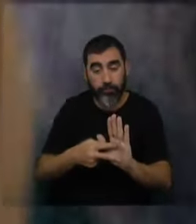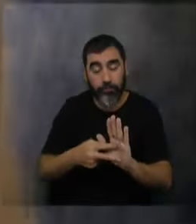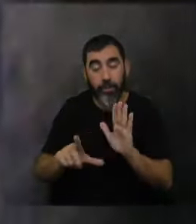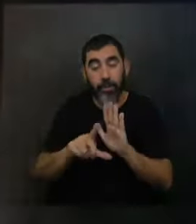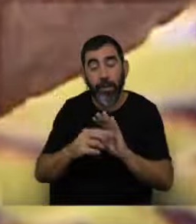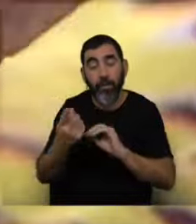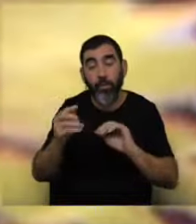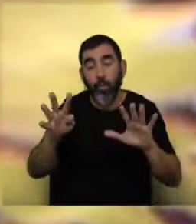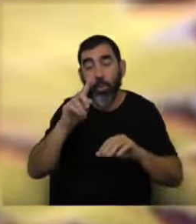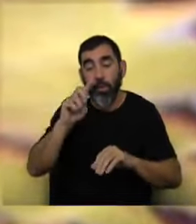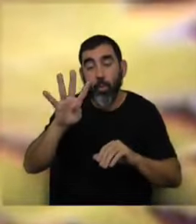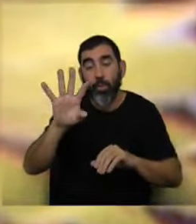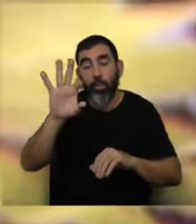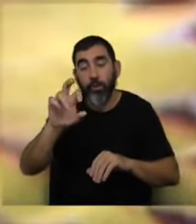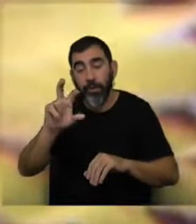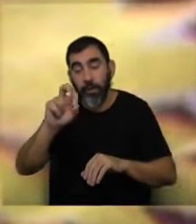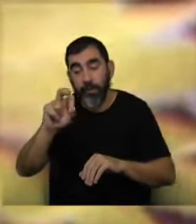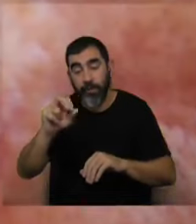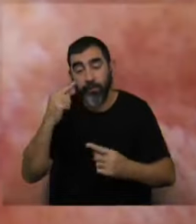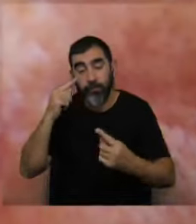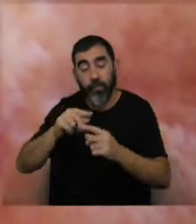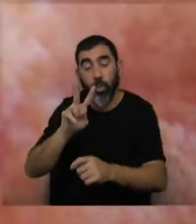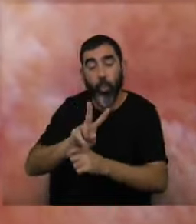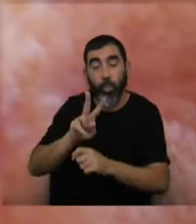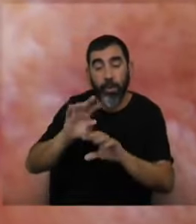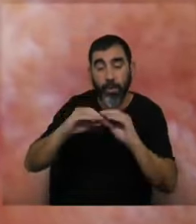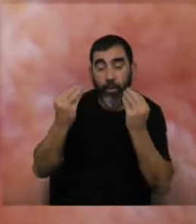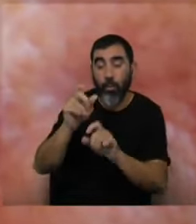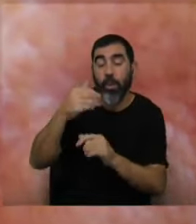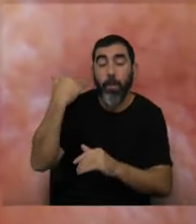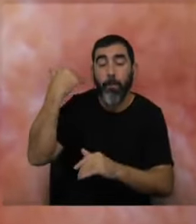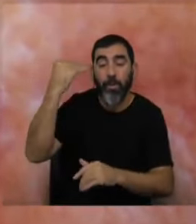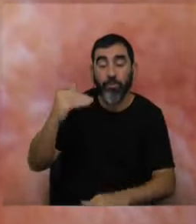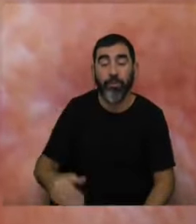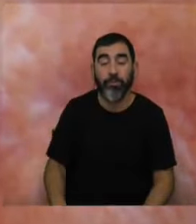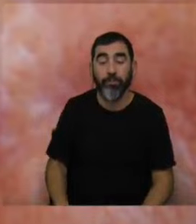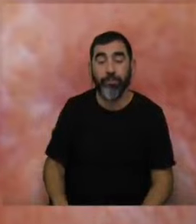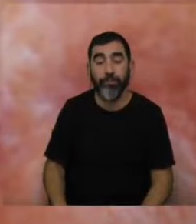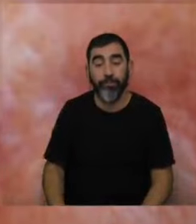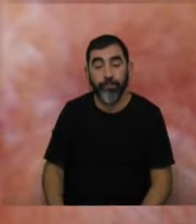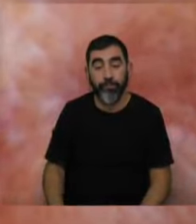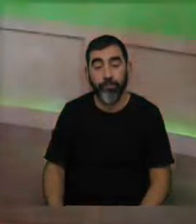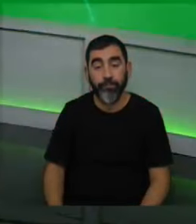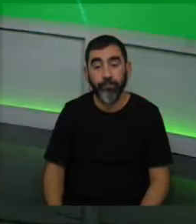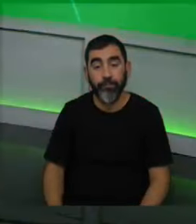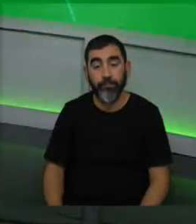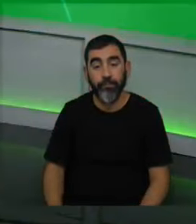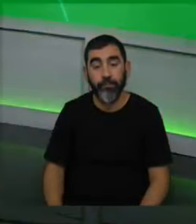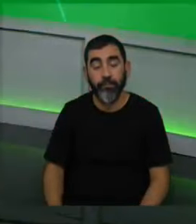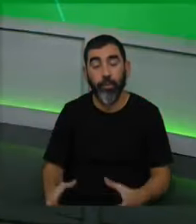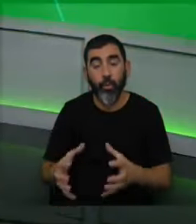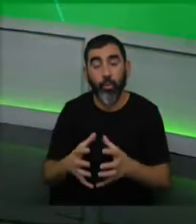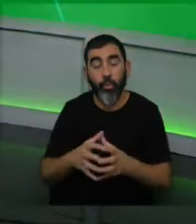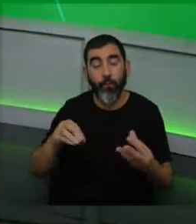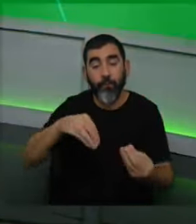ley 19430 que pone la mirada en el cuidado integral de las personas mayores el colectivo